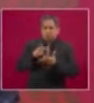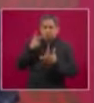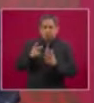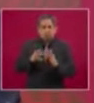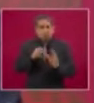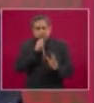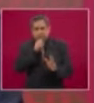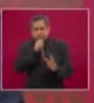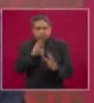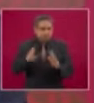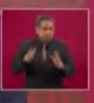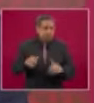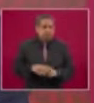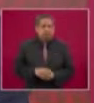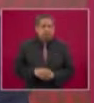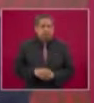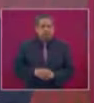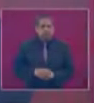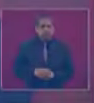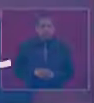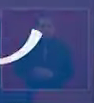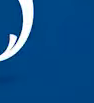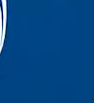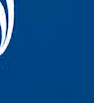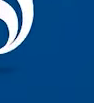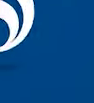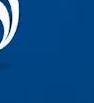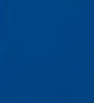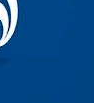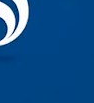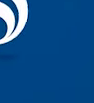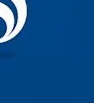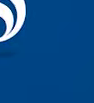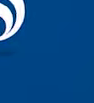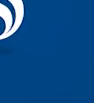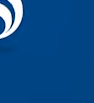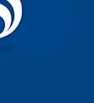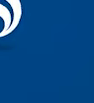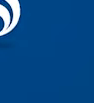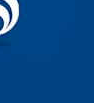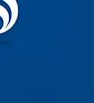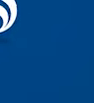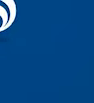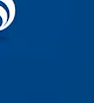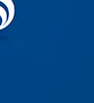queremos que se sancione. Eso es lo que tenemos que hacer. Esta fue una producción de Grupo